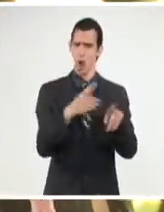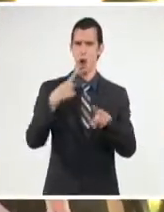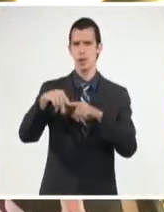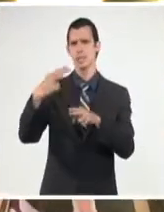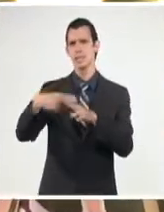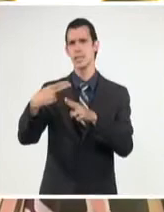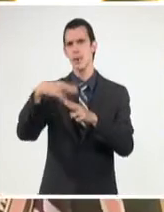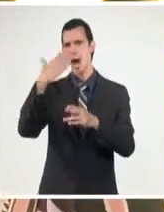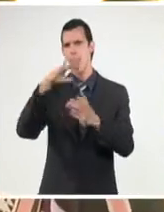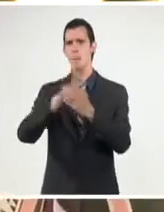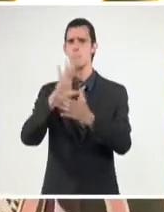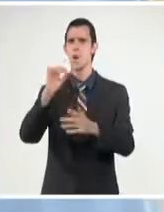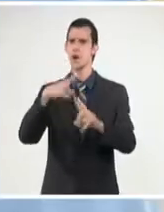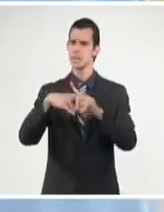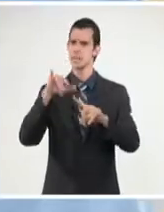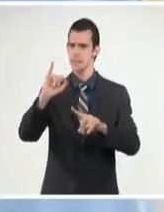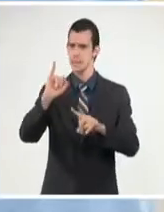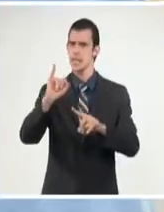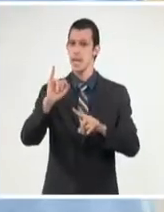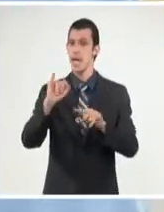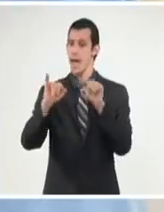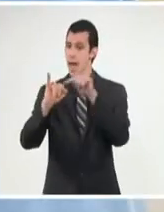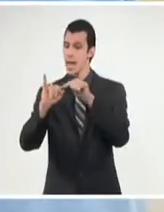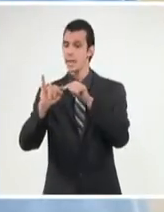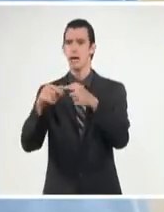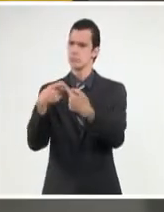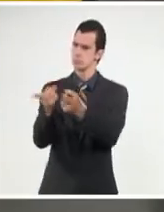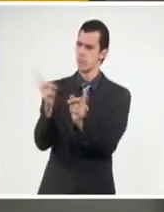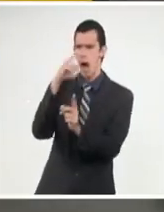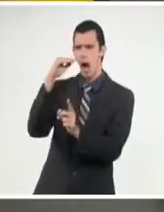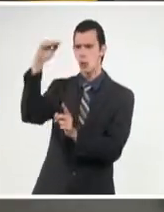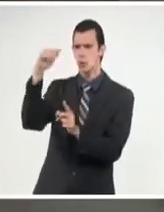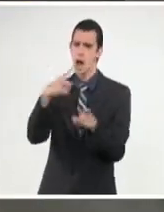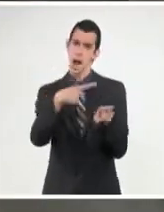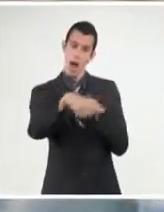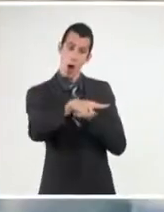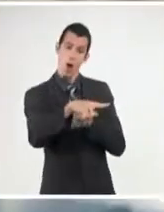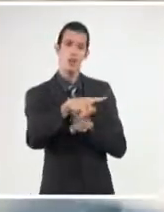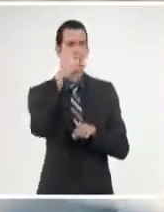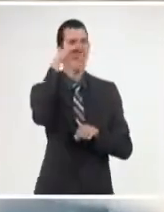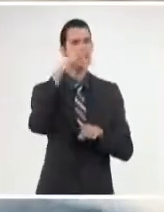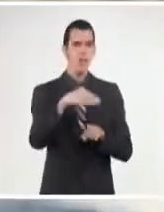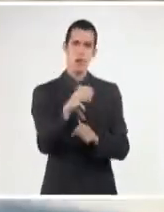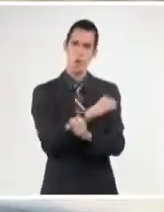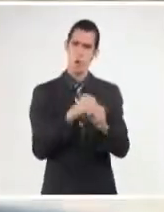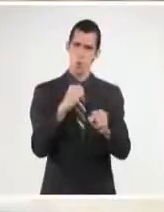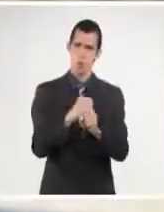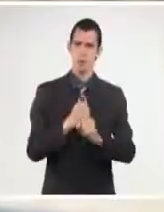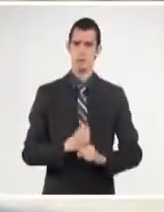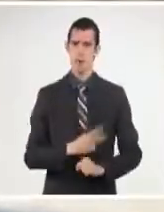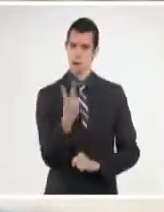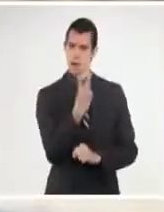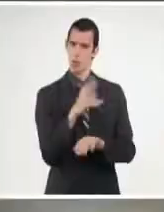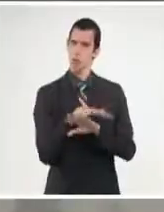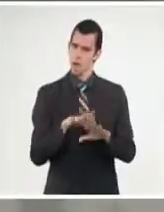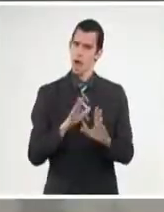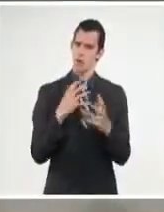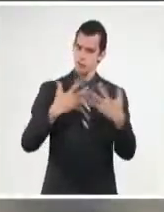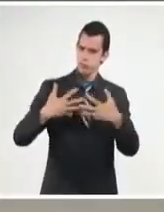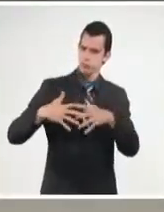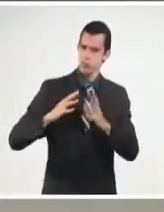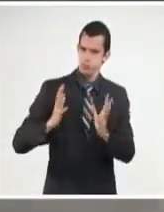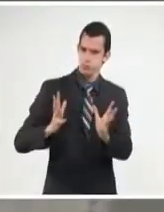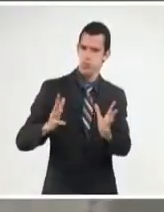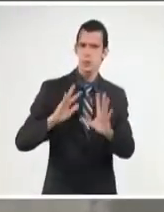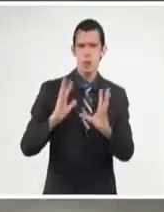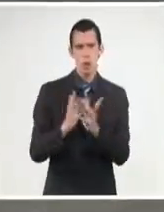está destinada al resto de la población. A pesar de los empeños por procesar rápidamente las materias primas que arriban al país, la